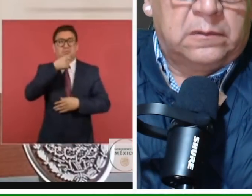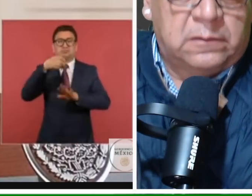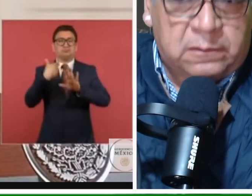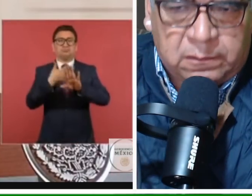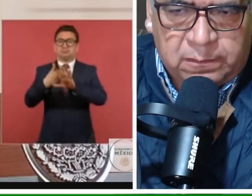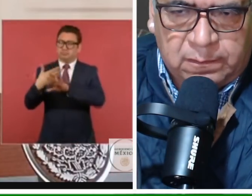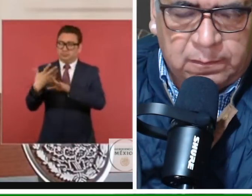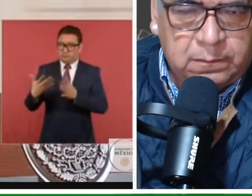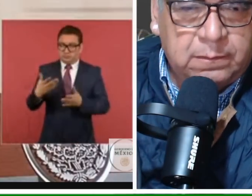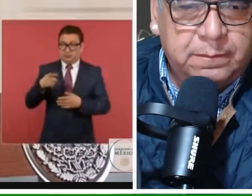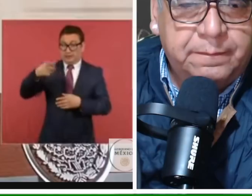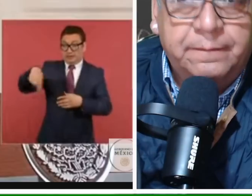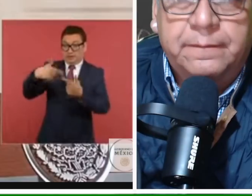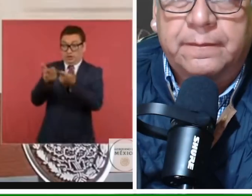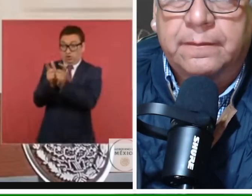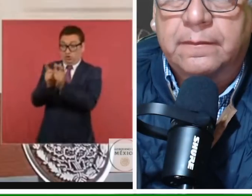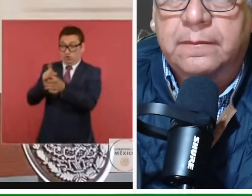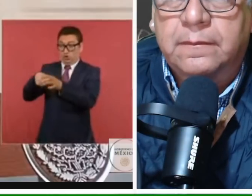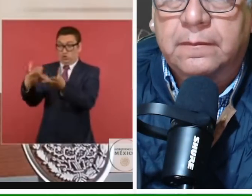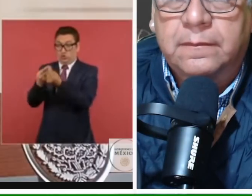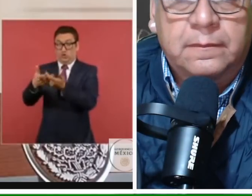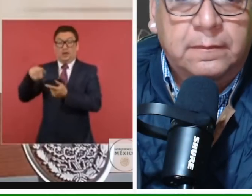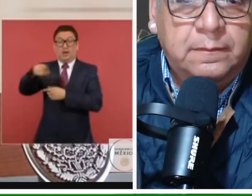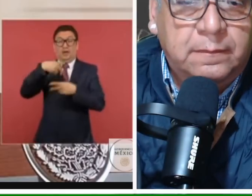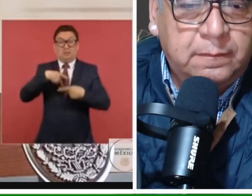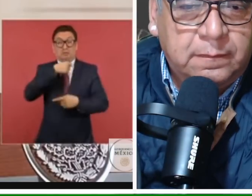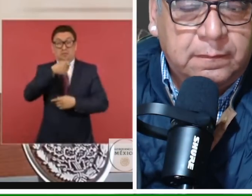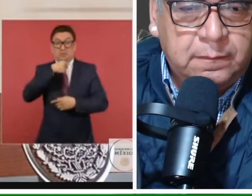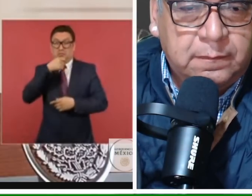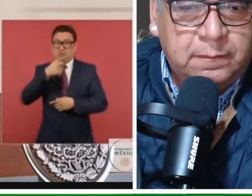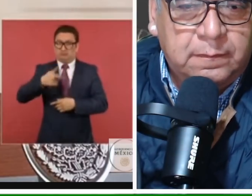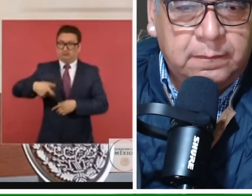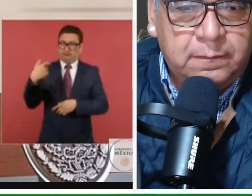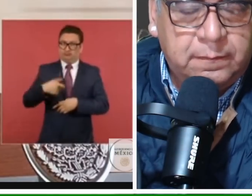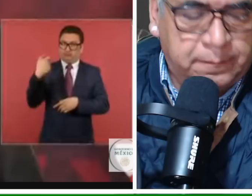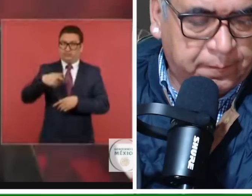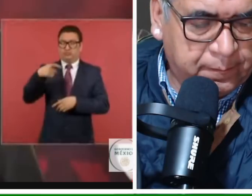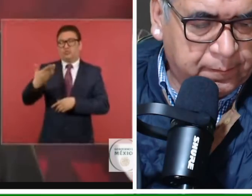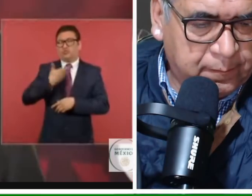régimen que se hicieron muy ricos en el periodo neoliberal,